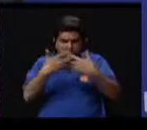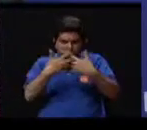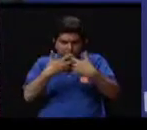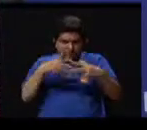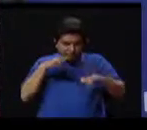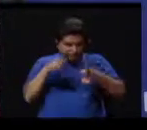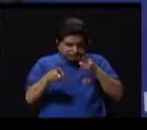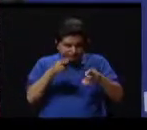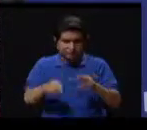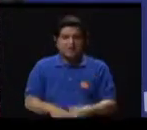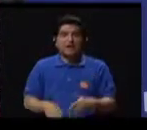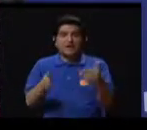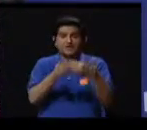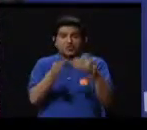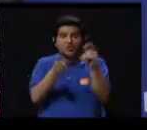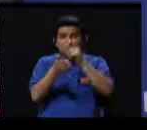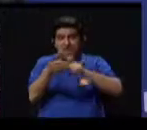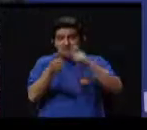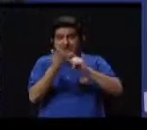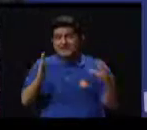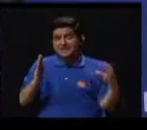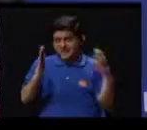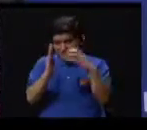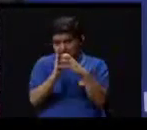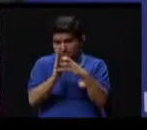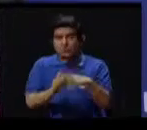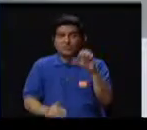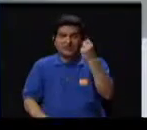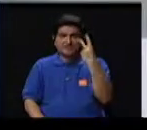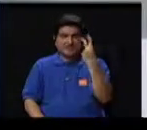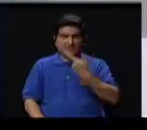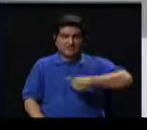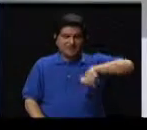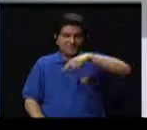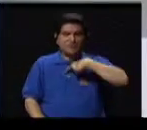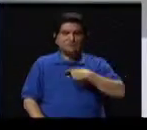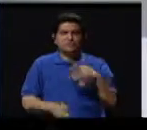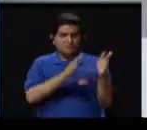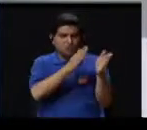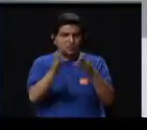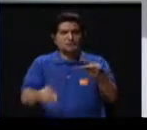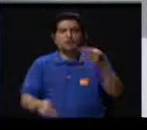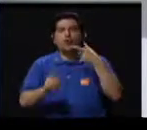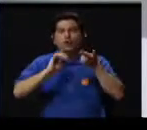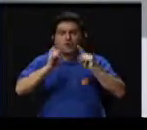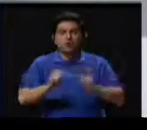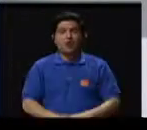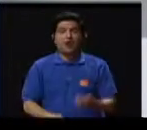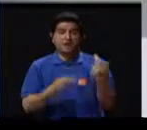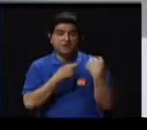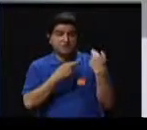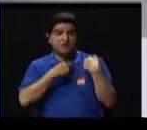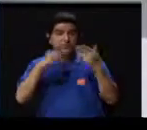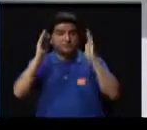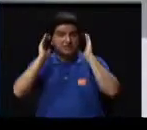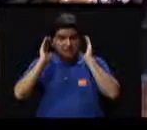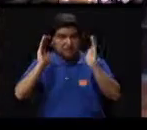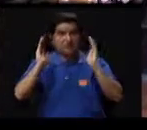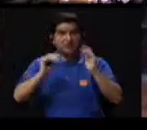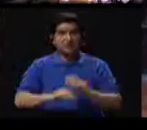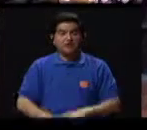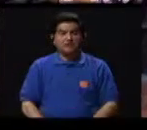que es algo siempre, es como reescribir el guión. Siempre, es ver en qué orden queríamos contar la historia. Es una responsabilidad